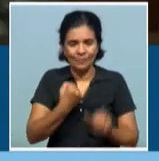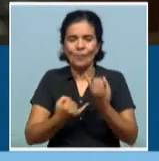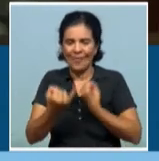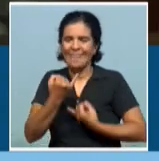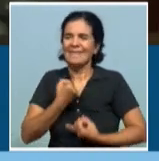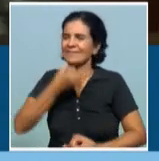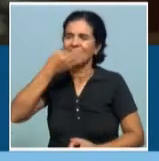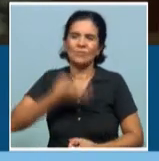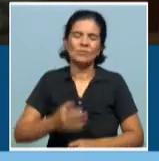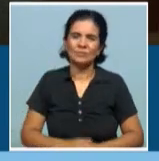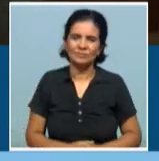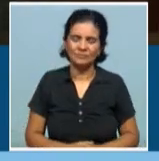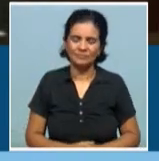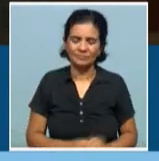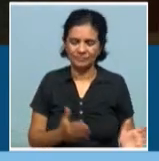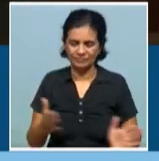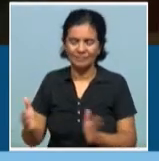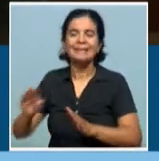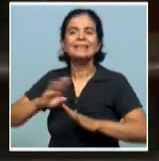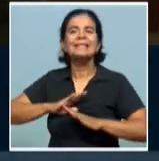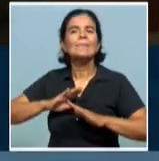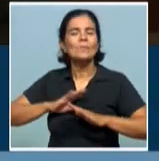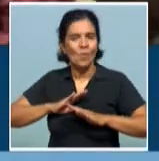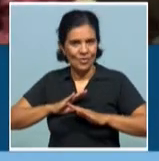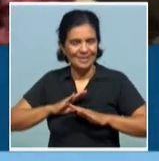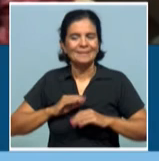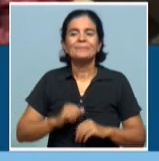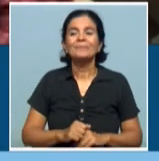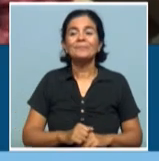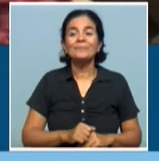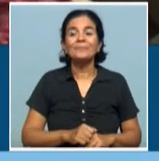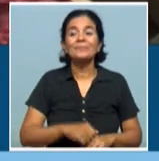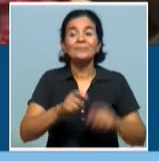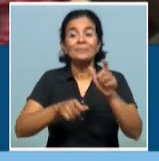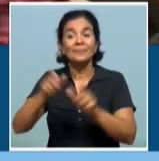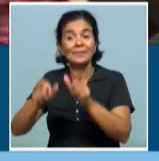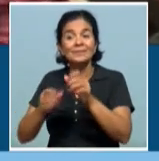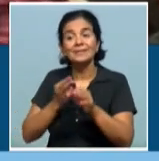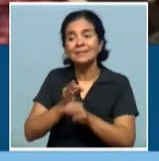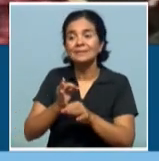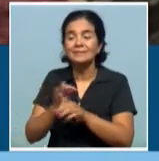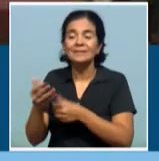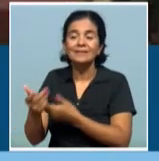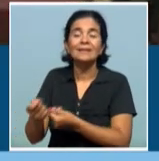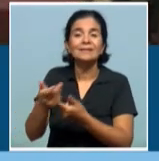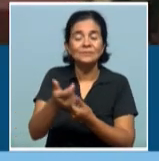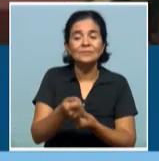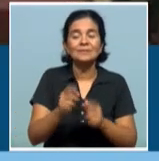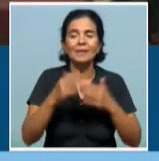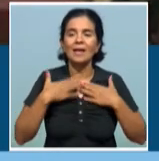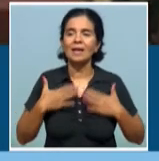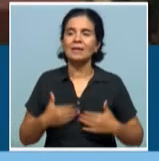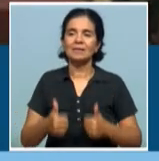Creemos en el deporte con base social, aquel que promueve la formación deportiva y cultural a la vez que contempla el cuidado de la